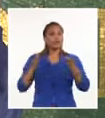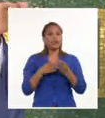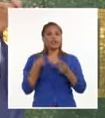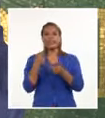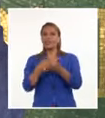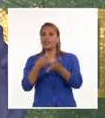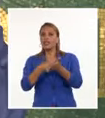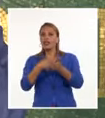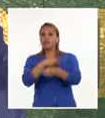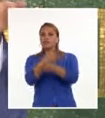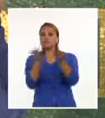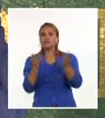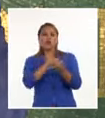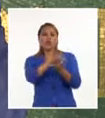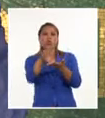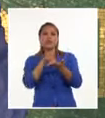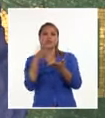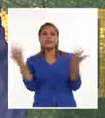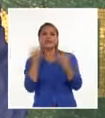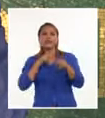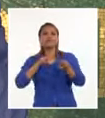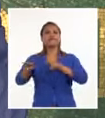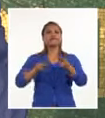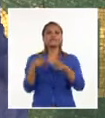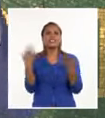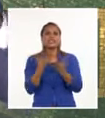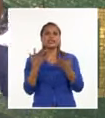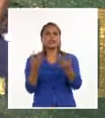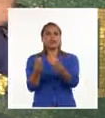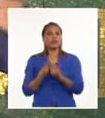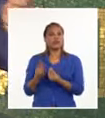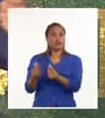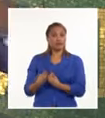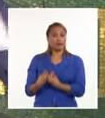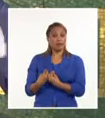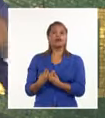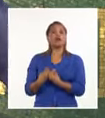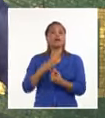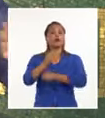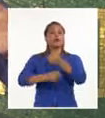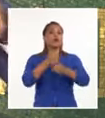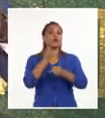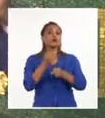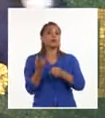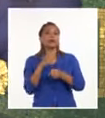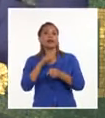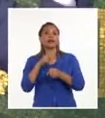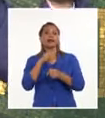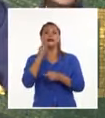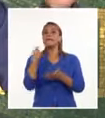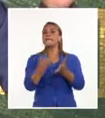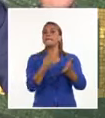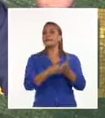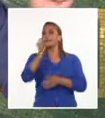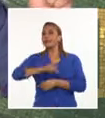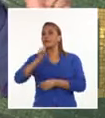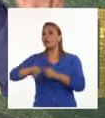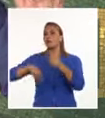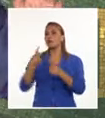dinero y quiénes los administran, quiénes los reciben. Porque están siendo utilizados para la desestabilización de lo que a ellos no les